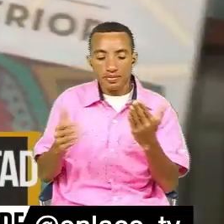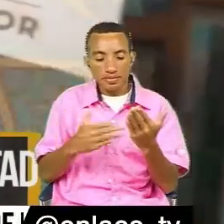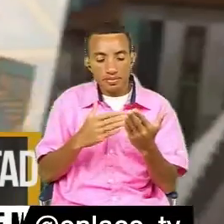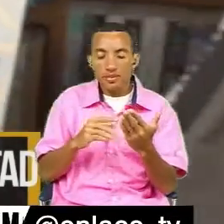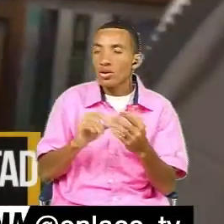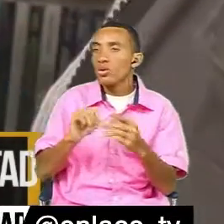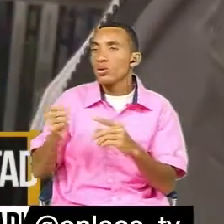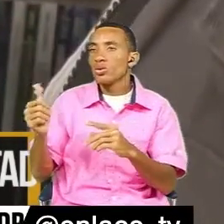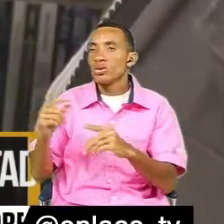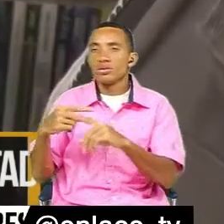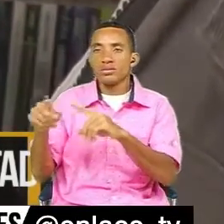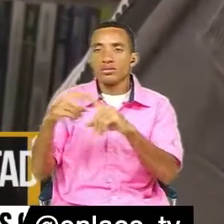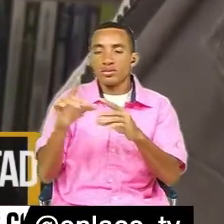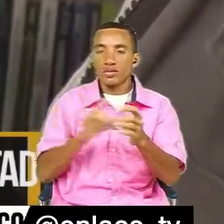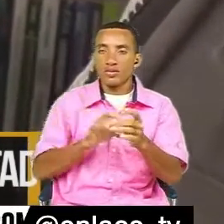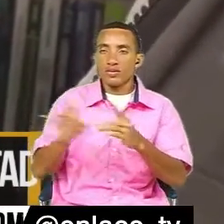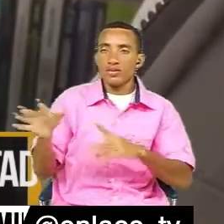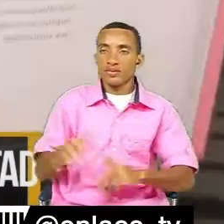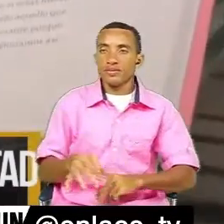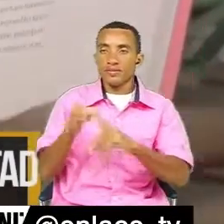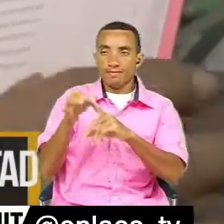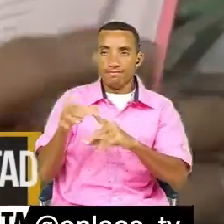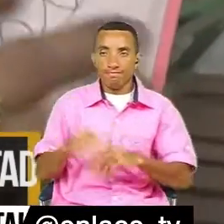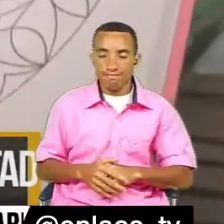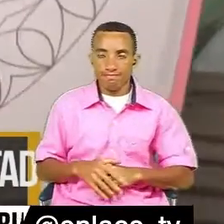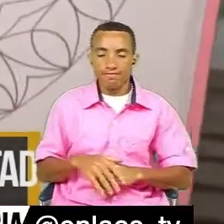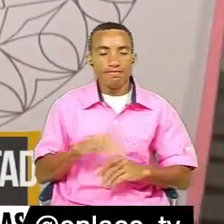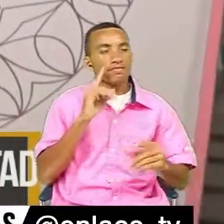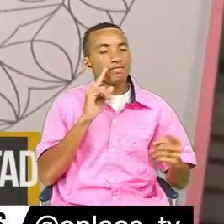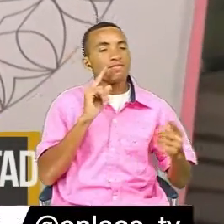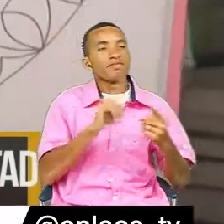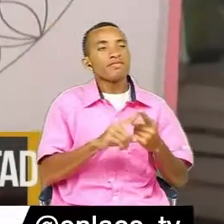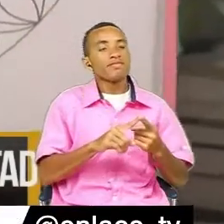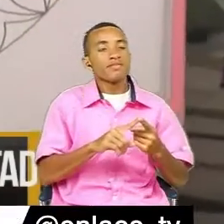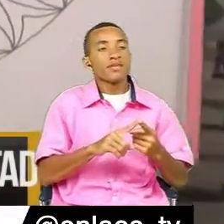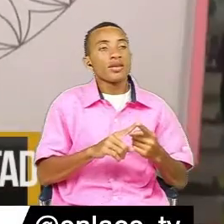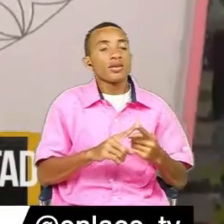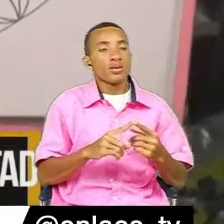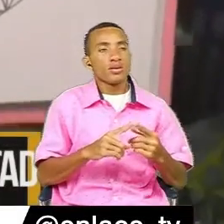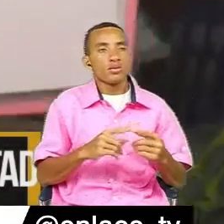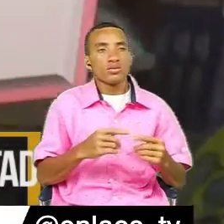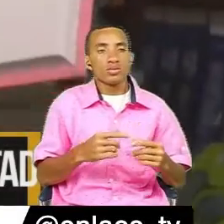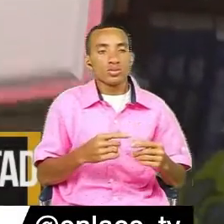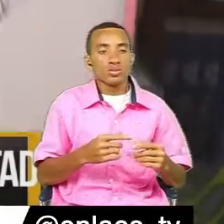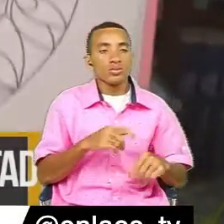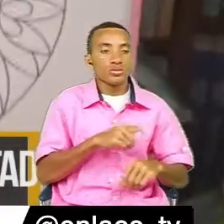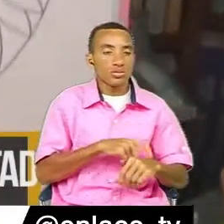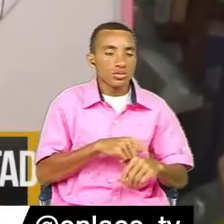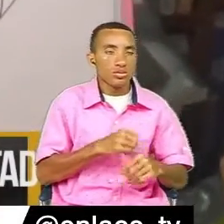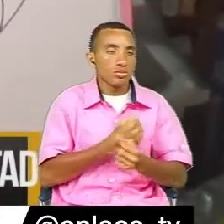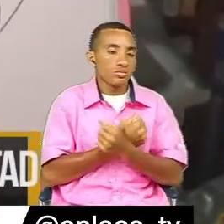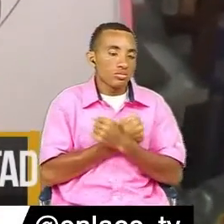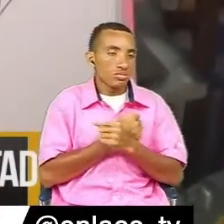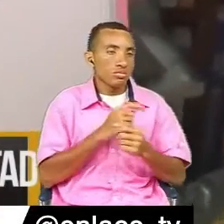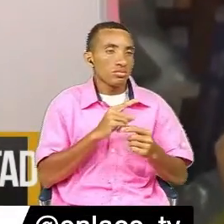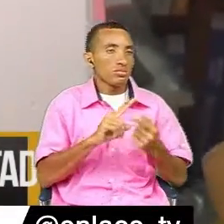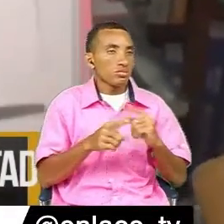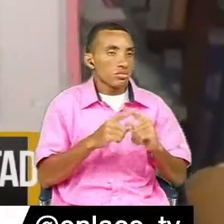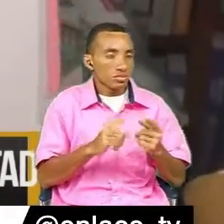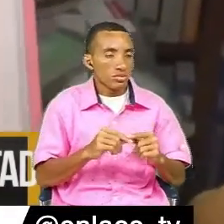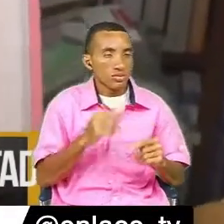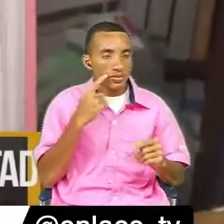esta fecha tan especial. Sí, sí, la verdad es que la idea es que pues le apuntamos a que ahorita para esta fecha de amor y amistad regalemos un libro, o